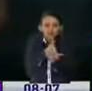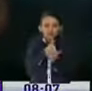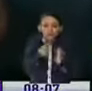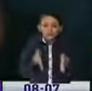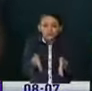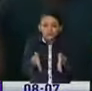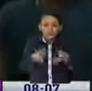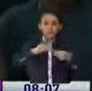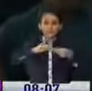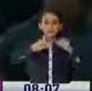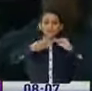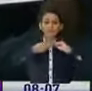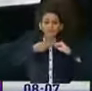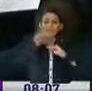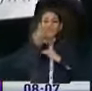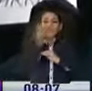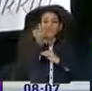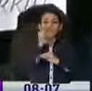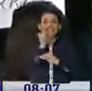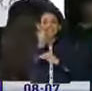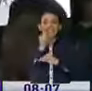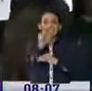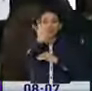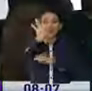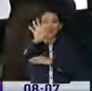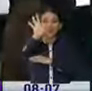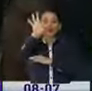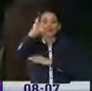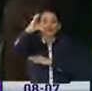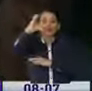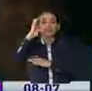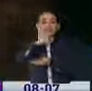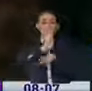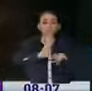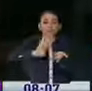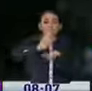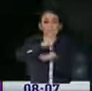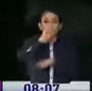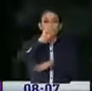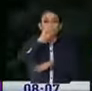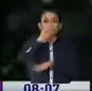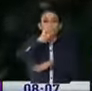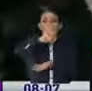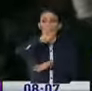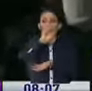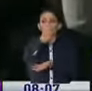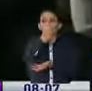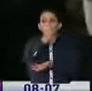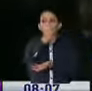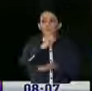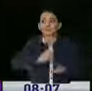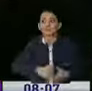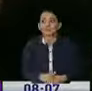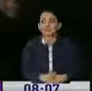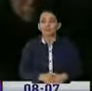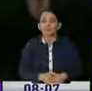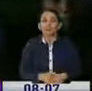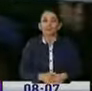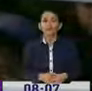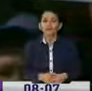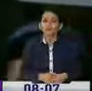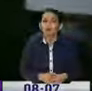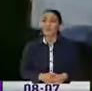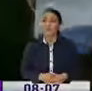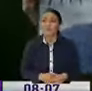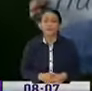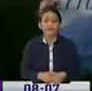pasaje S49C aquí en el barrio Turubamba de Monjas B. Vamos a conversar con otra de las vecinas